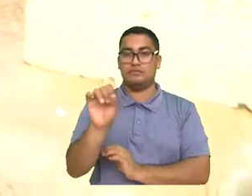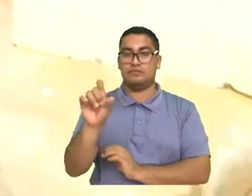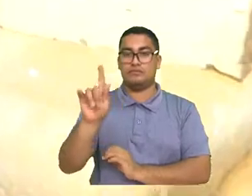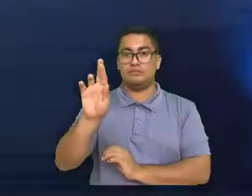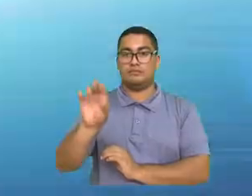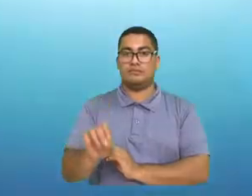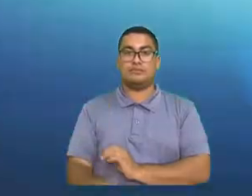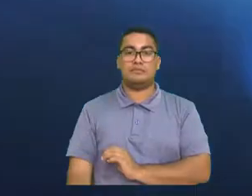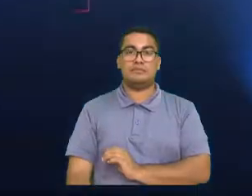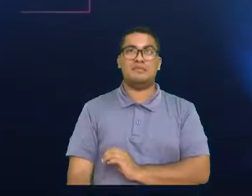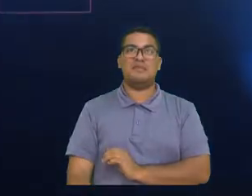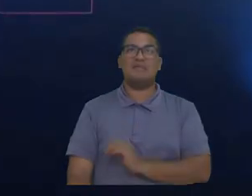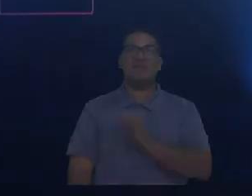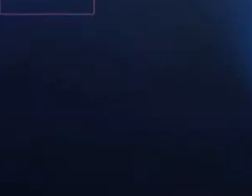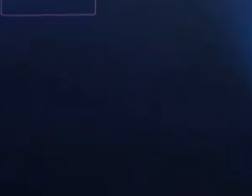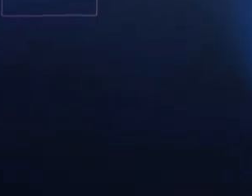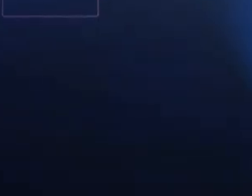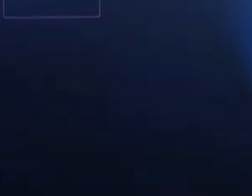Castro.